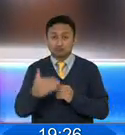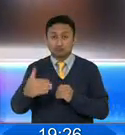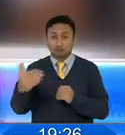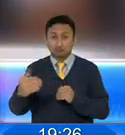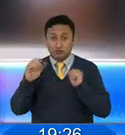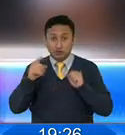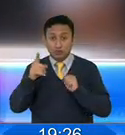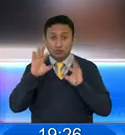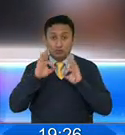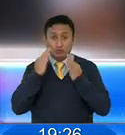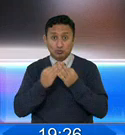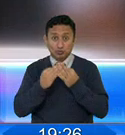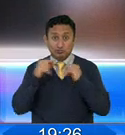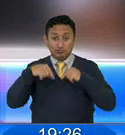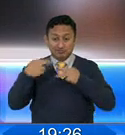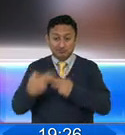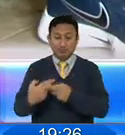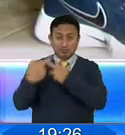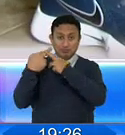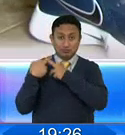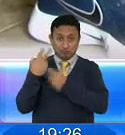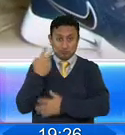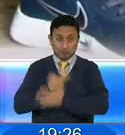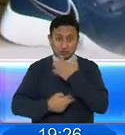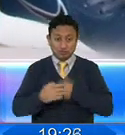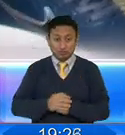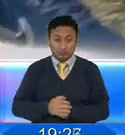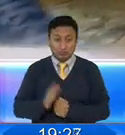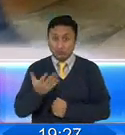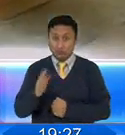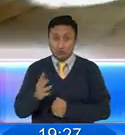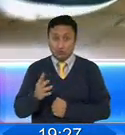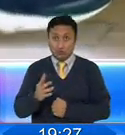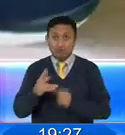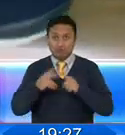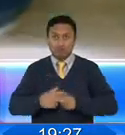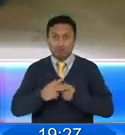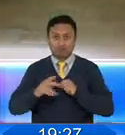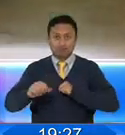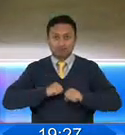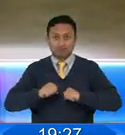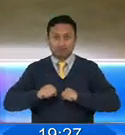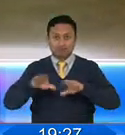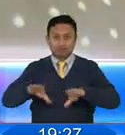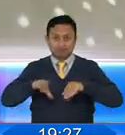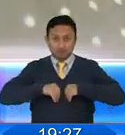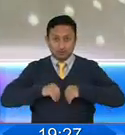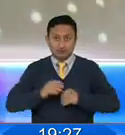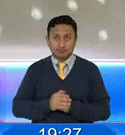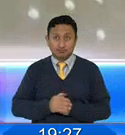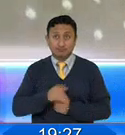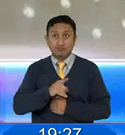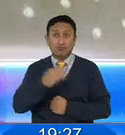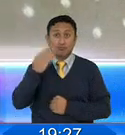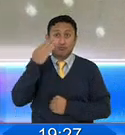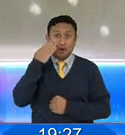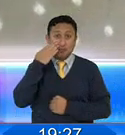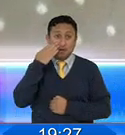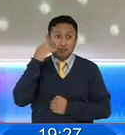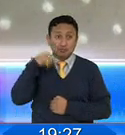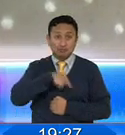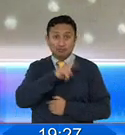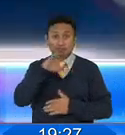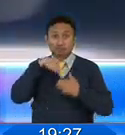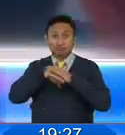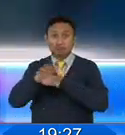podrá un familiar hacerse cargo de ellos o si no los hay se inicia un trámite de adopción para que la madre sea trasladada a una